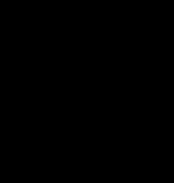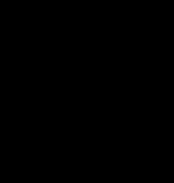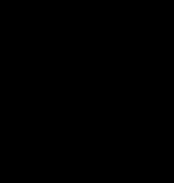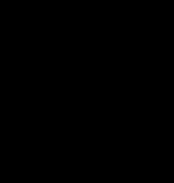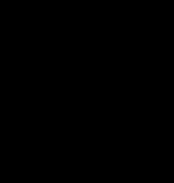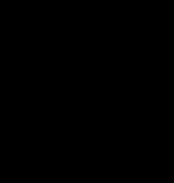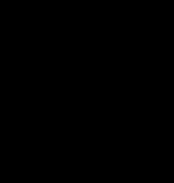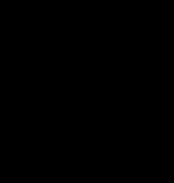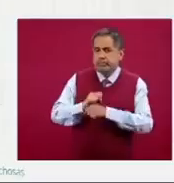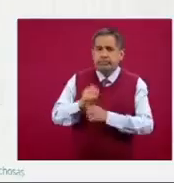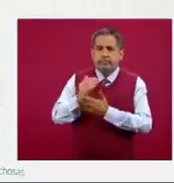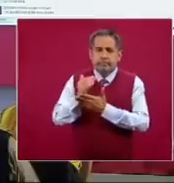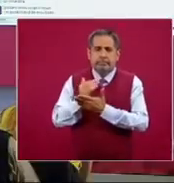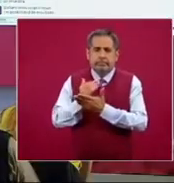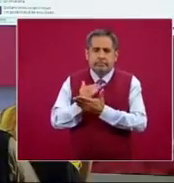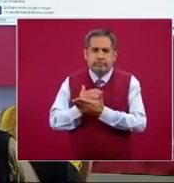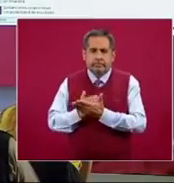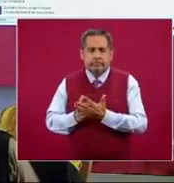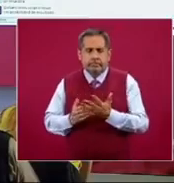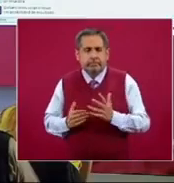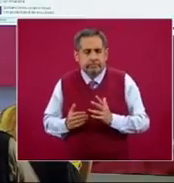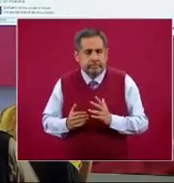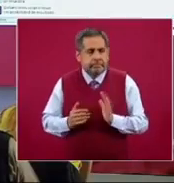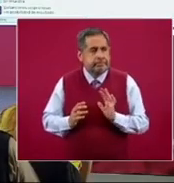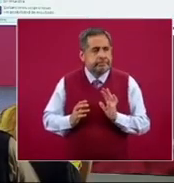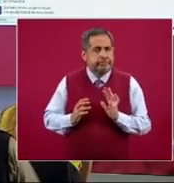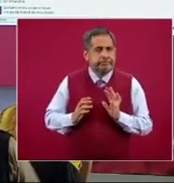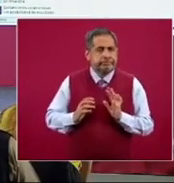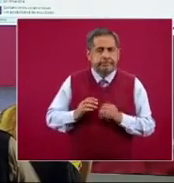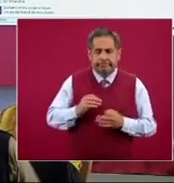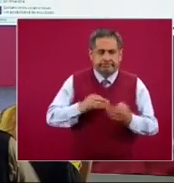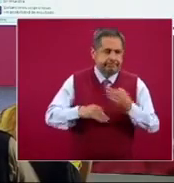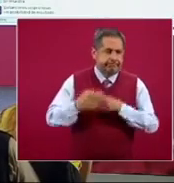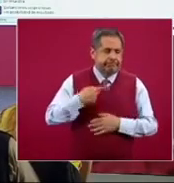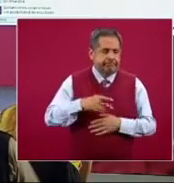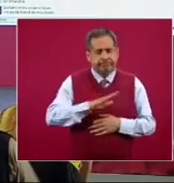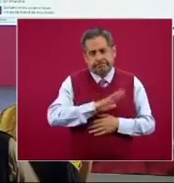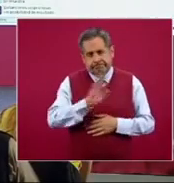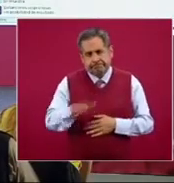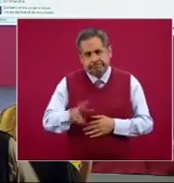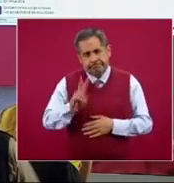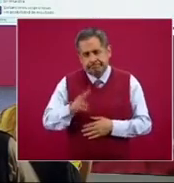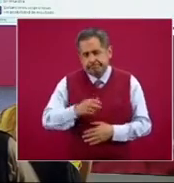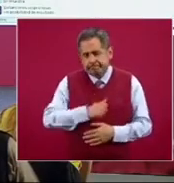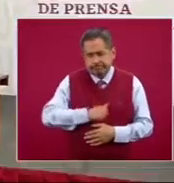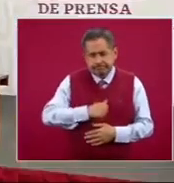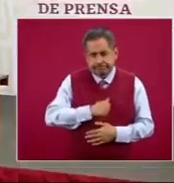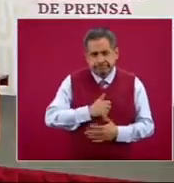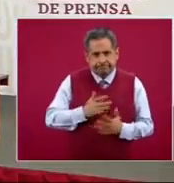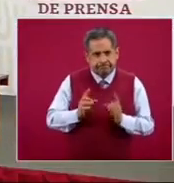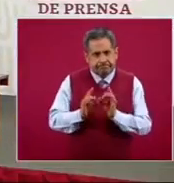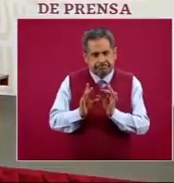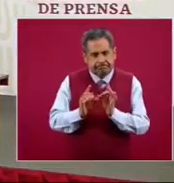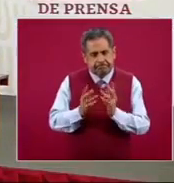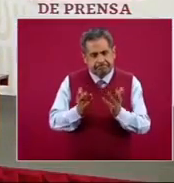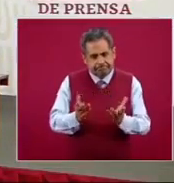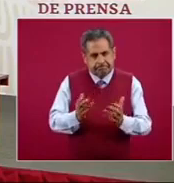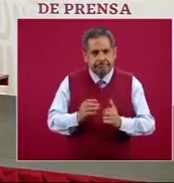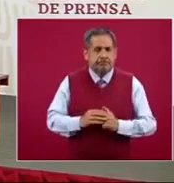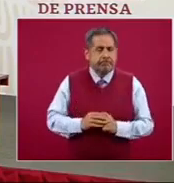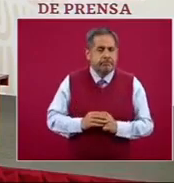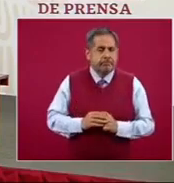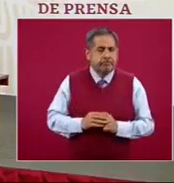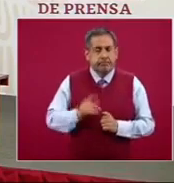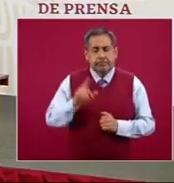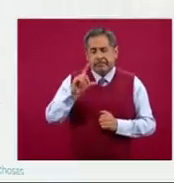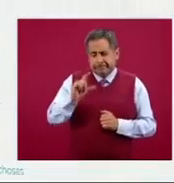semanal de defunciones. Todas, absolutamente todas, muy lamentables. Llegamos a un